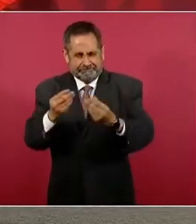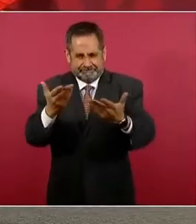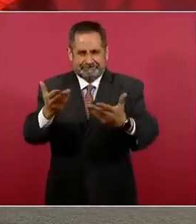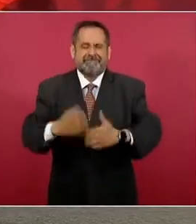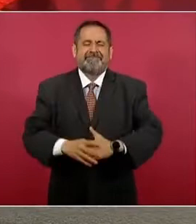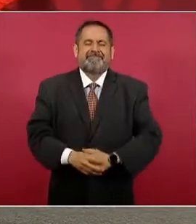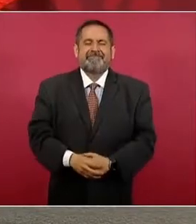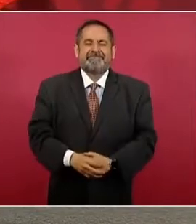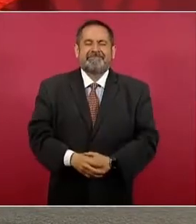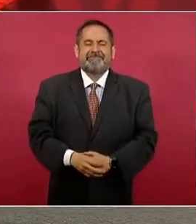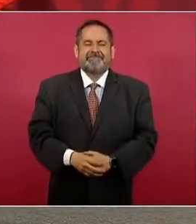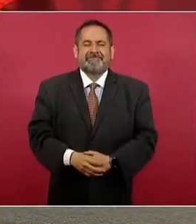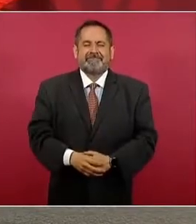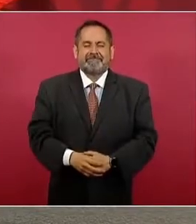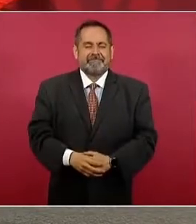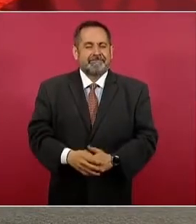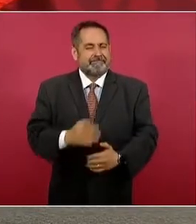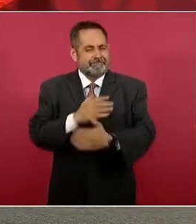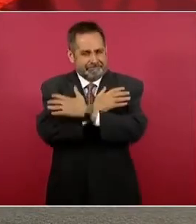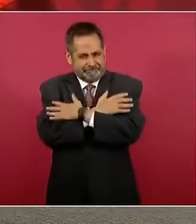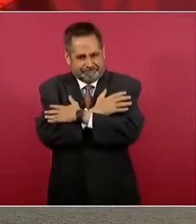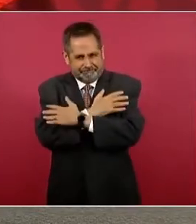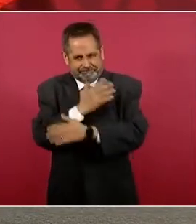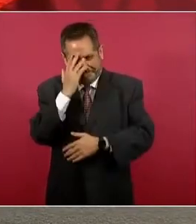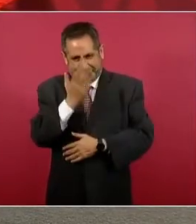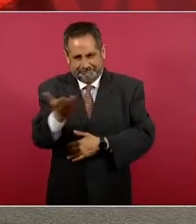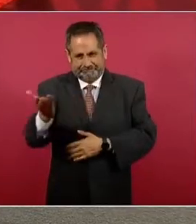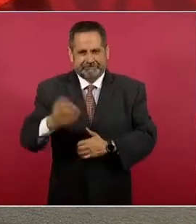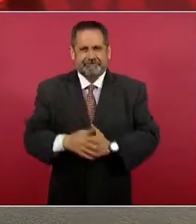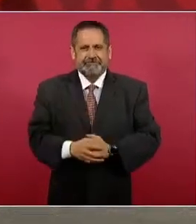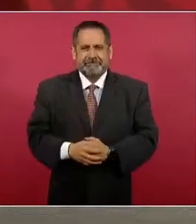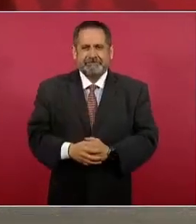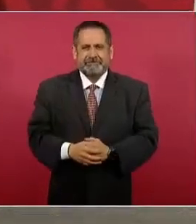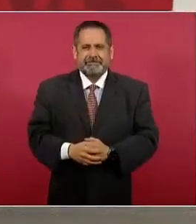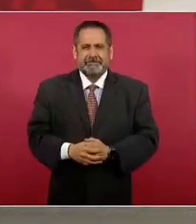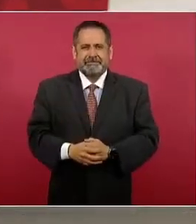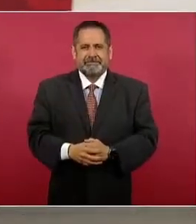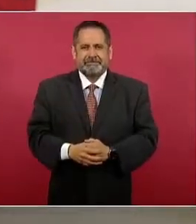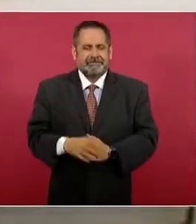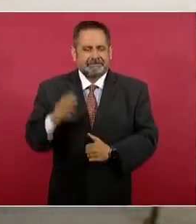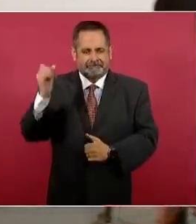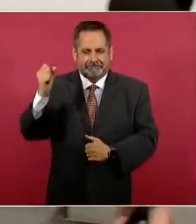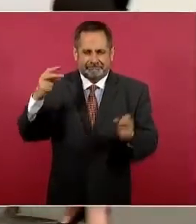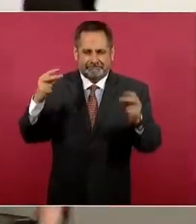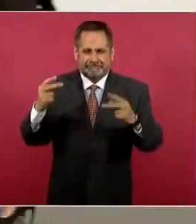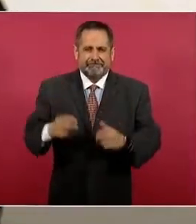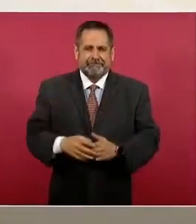abrazos. Abrazos, abrazos, abrazos. Dios.